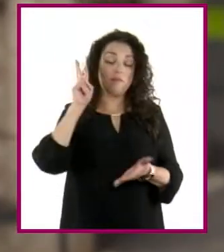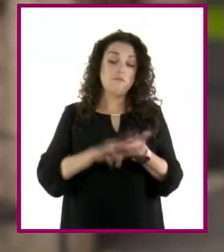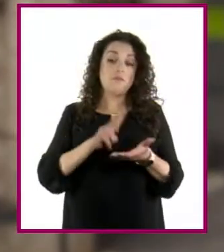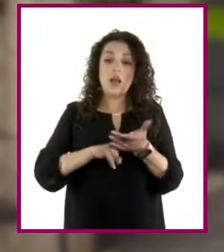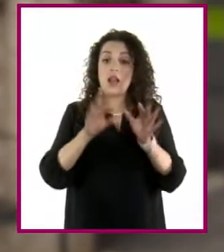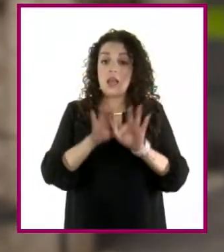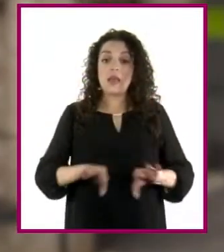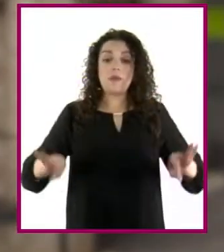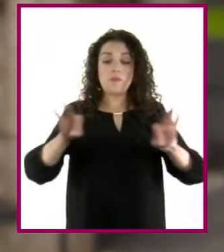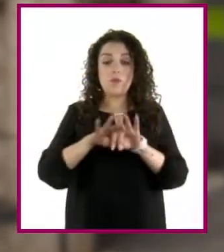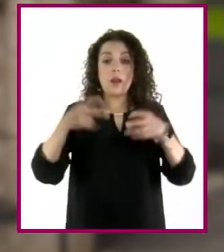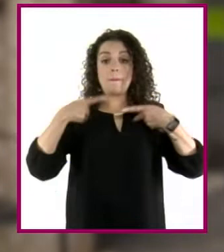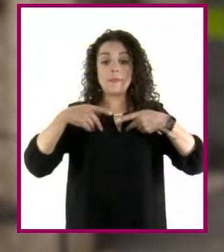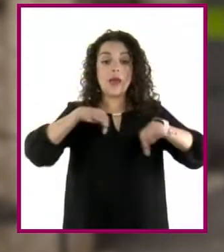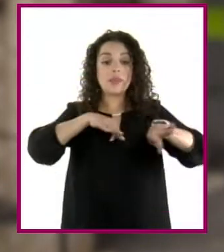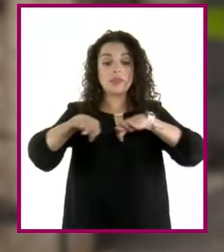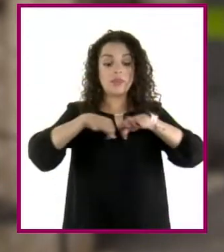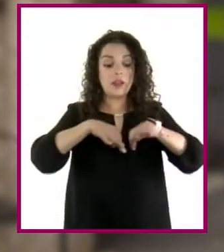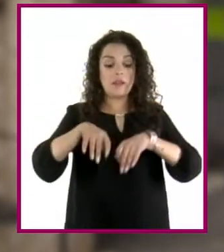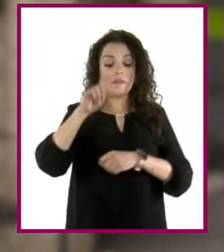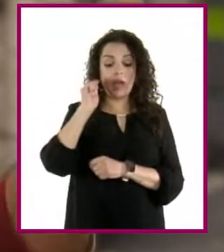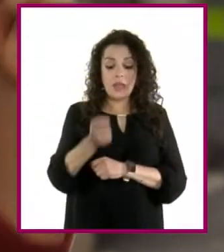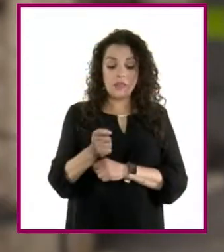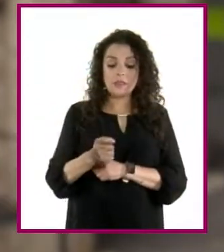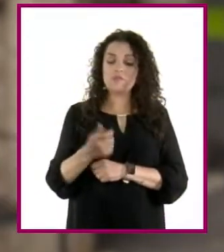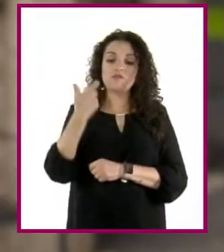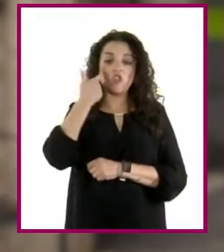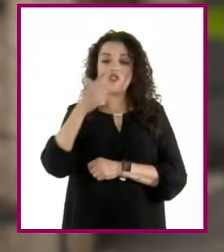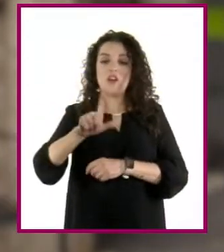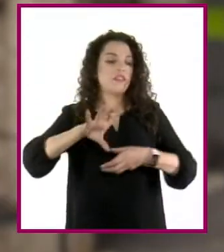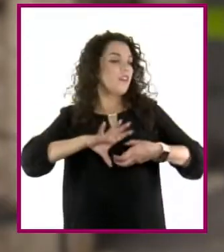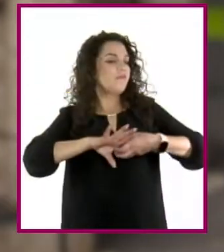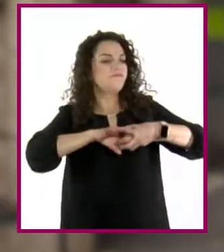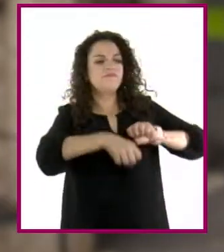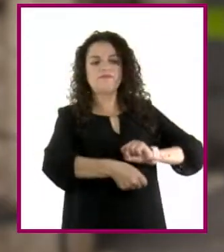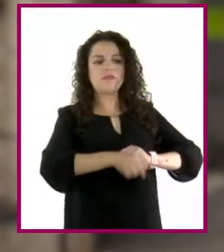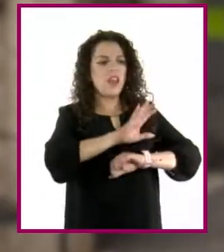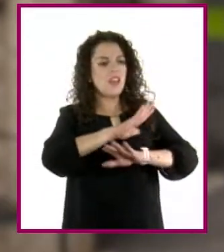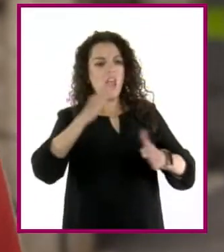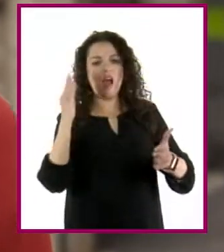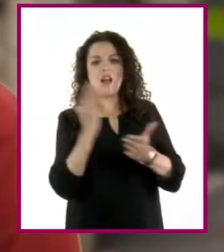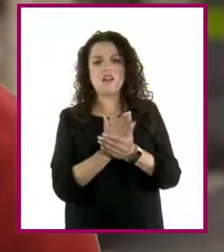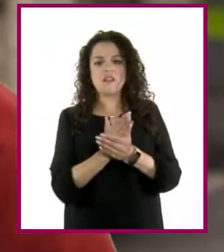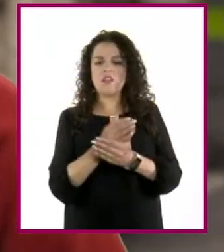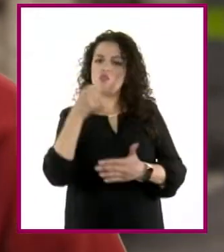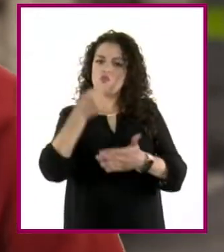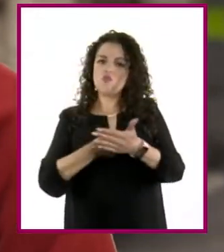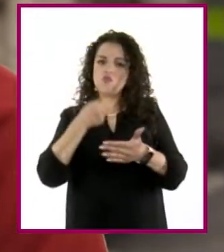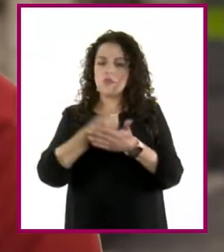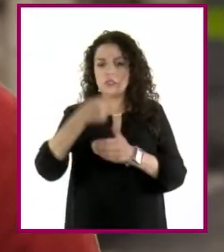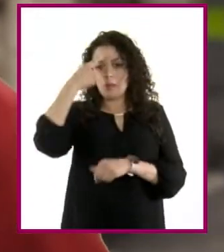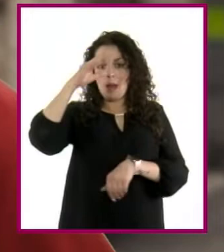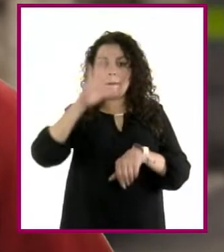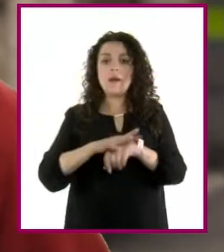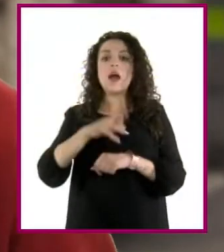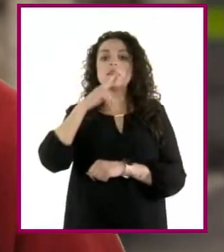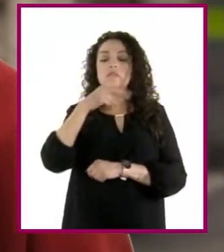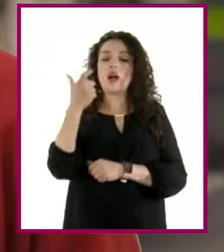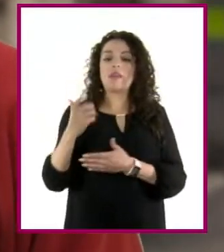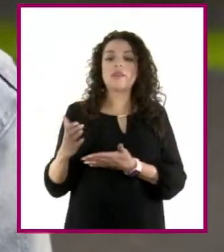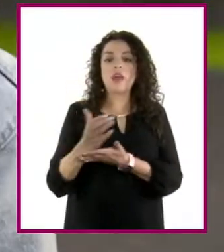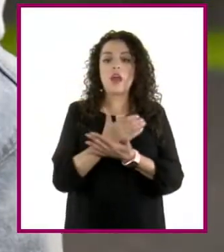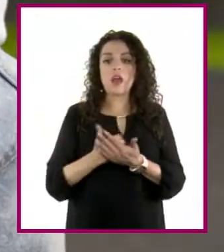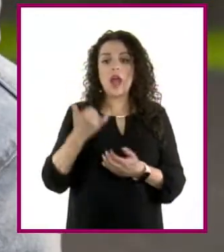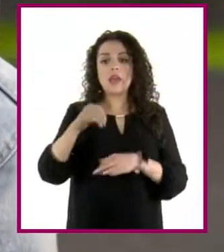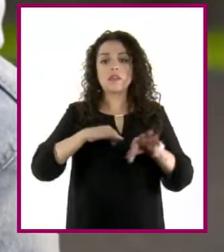los trabajadores que se pronuncia contra la explotación y luchan contra el capitalismo y por mejorar salarios y mejores condiciones de